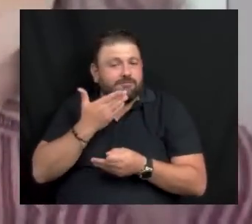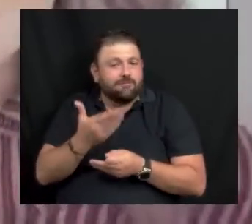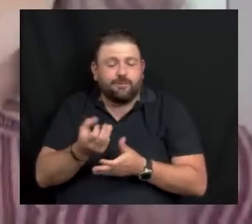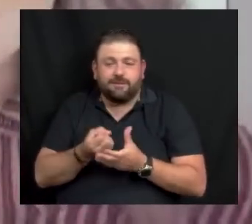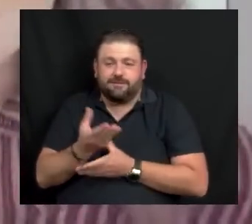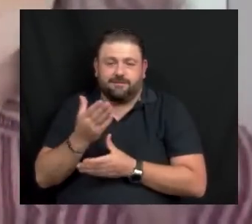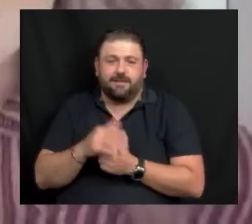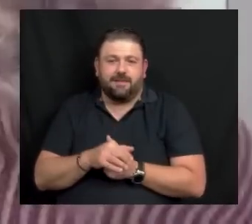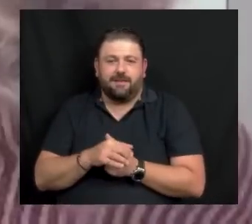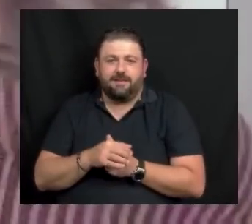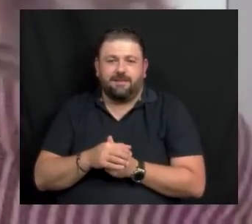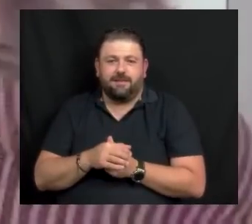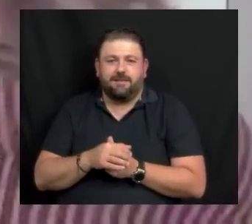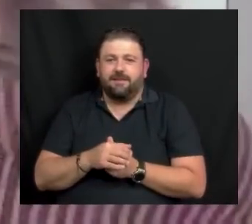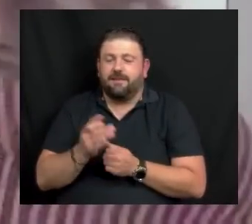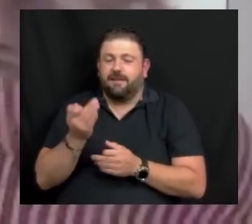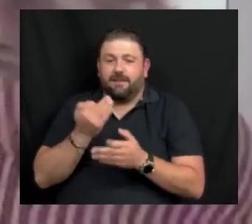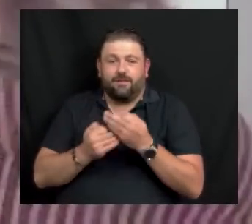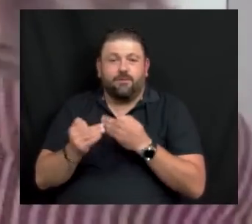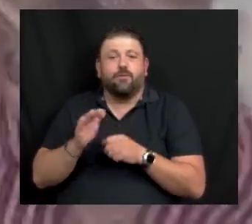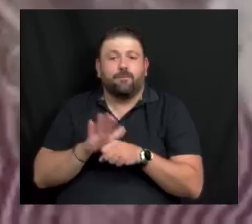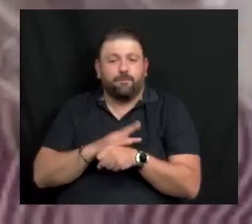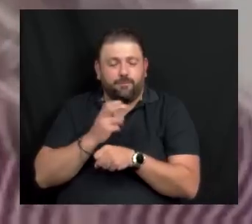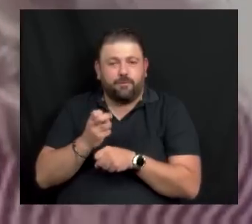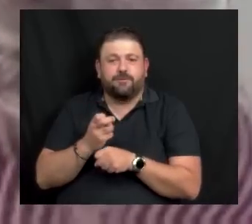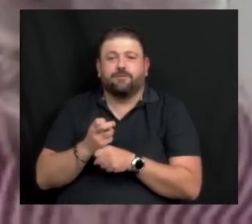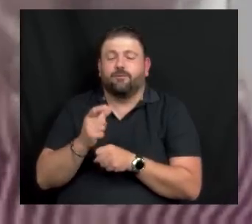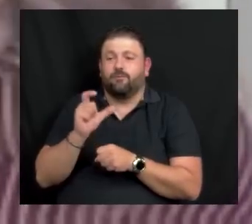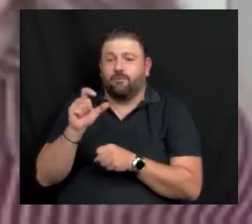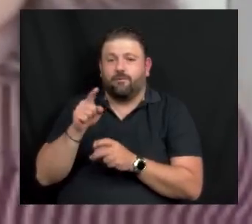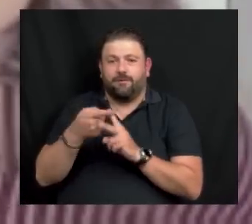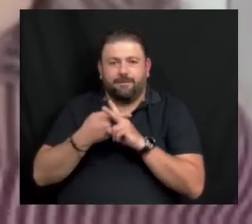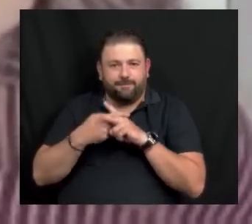automáticamente se da esa parte de los niveles,